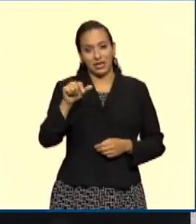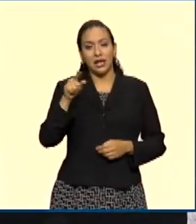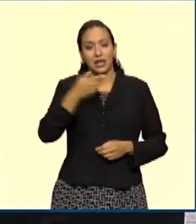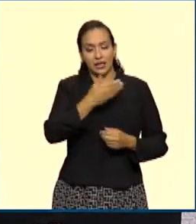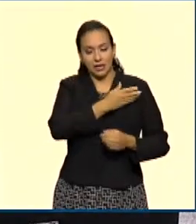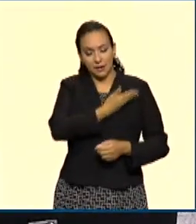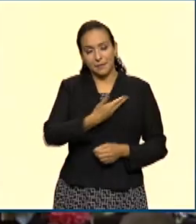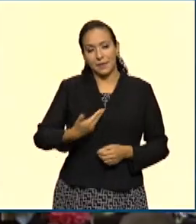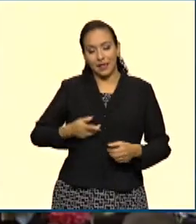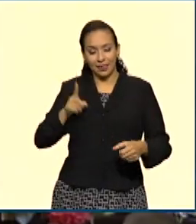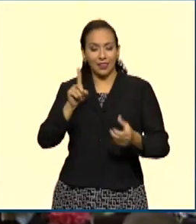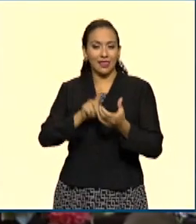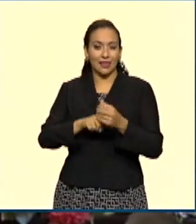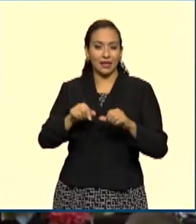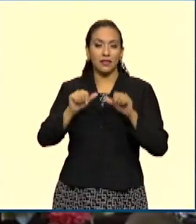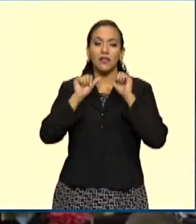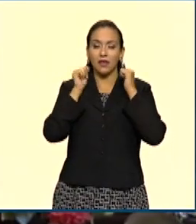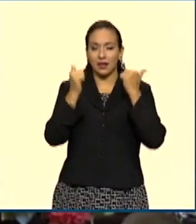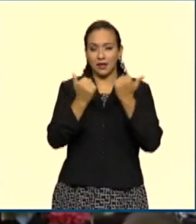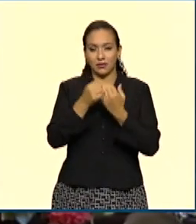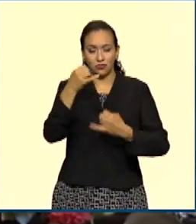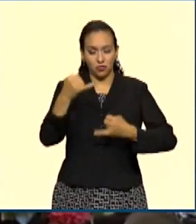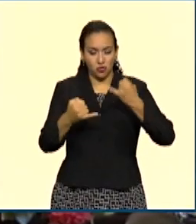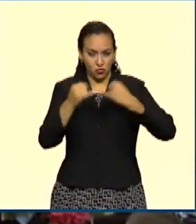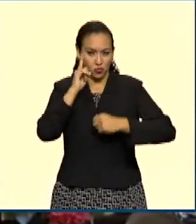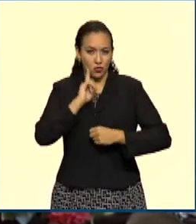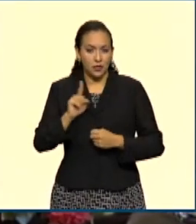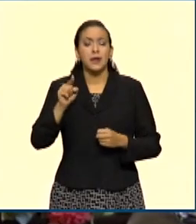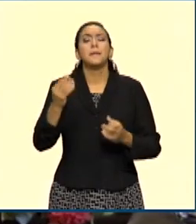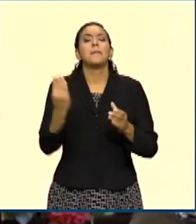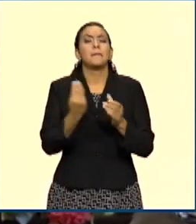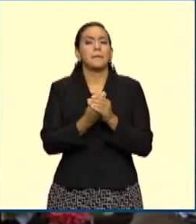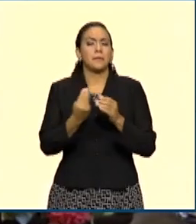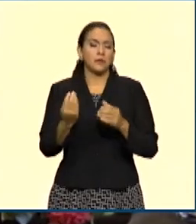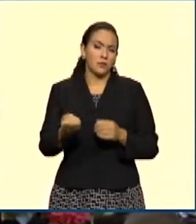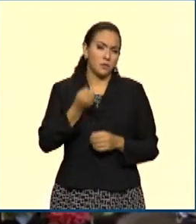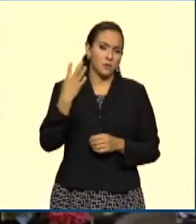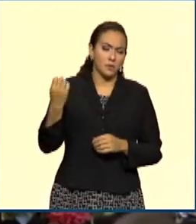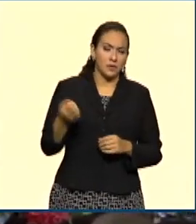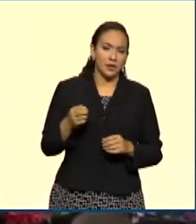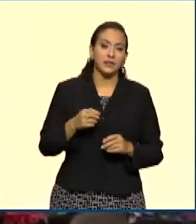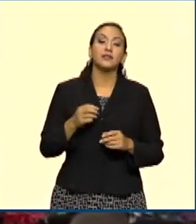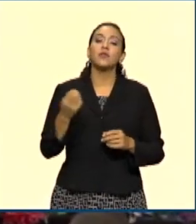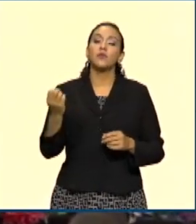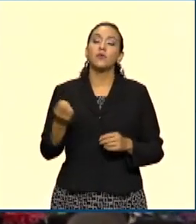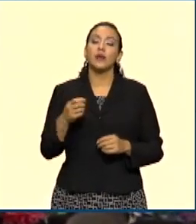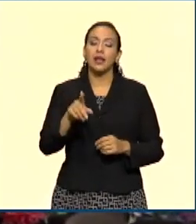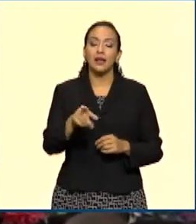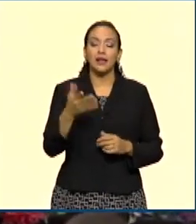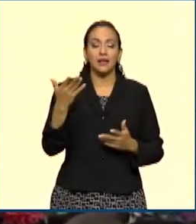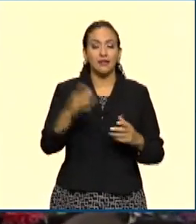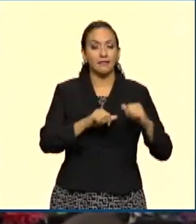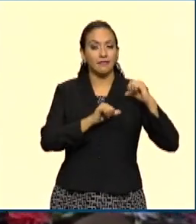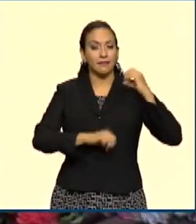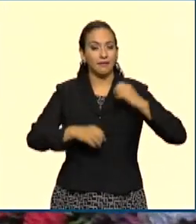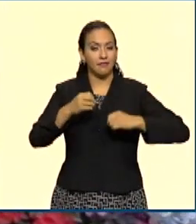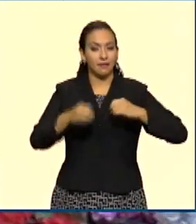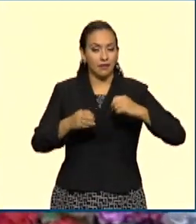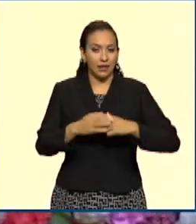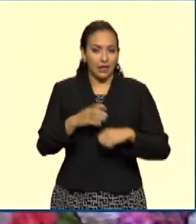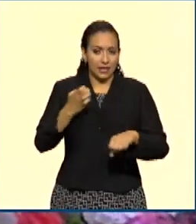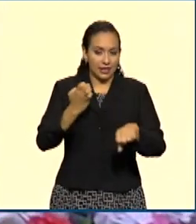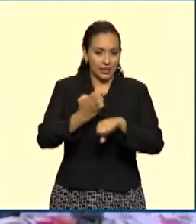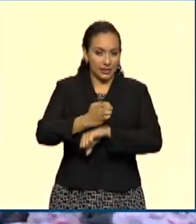Asociación Mexicana de Juzgadoras. Esto al participar en el Congreso Internacional de Jurisprudencia que organizó el Poder Judicial